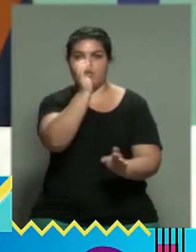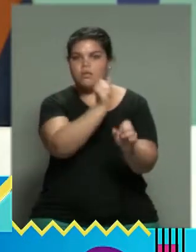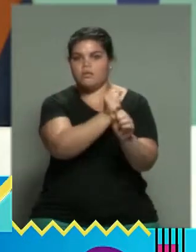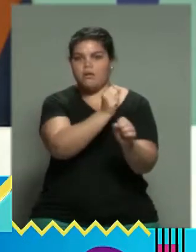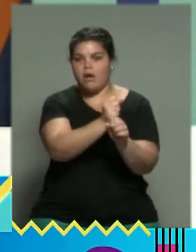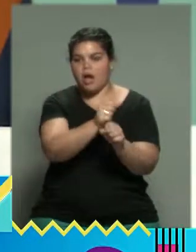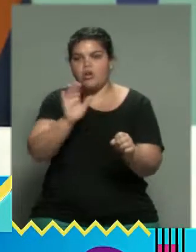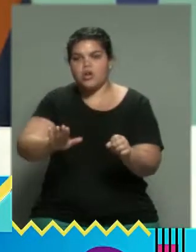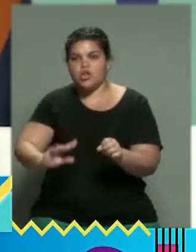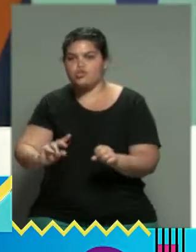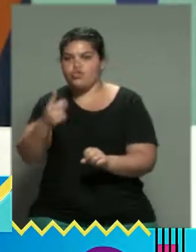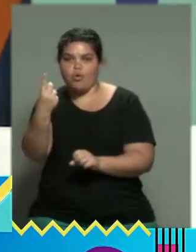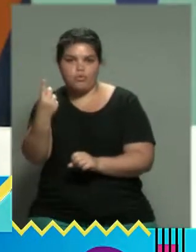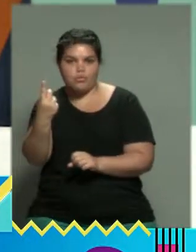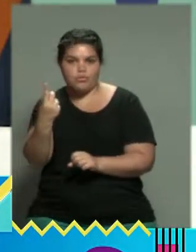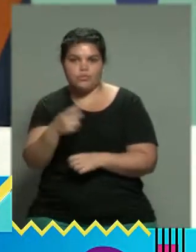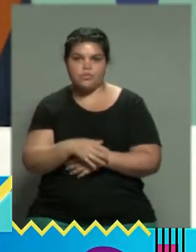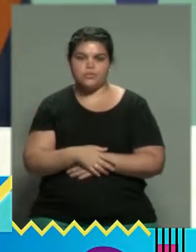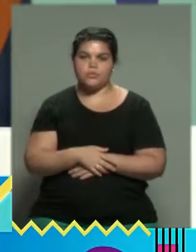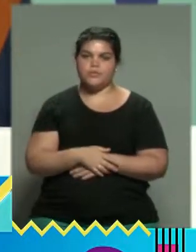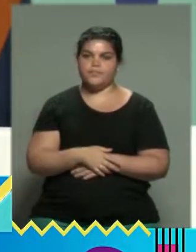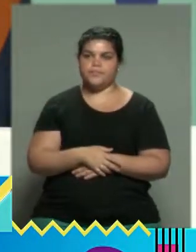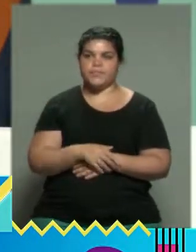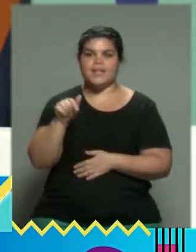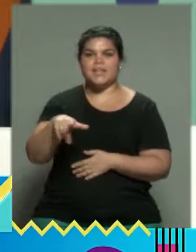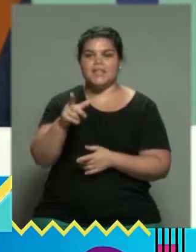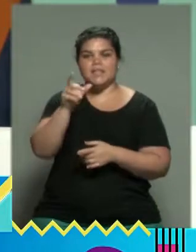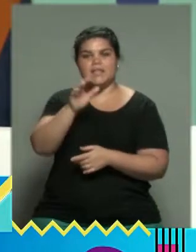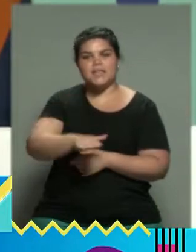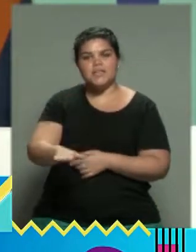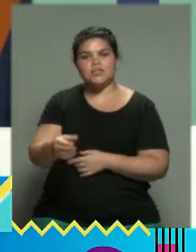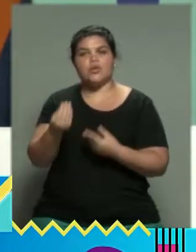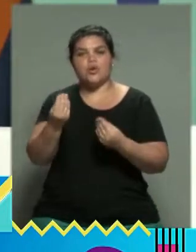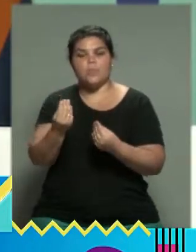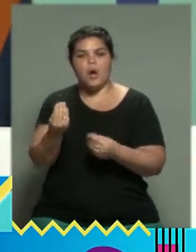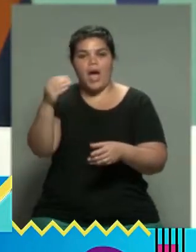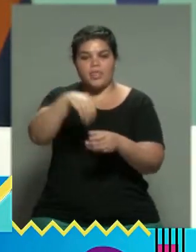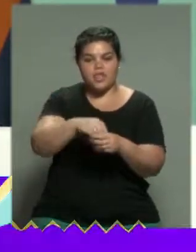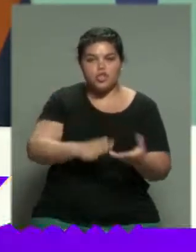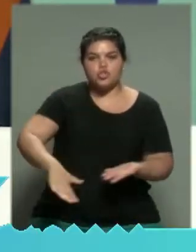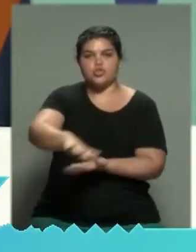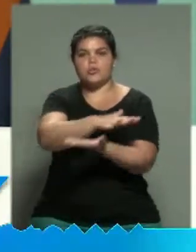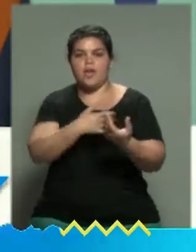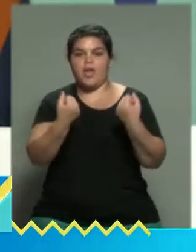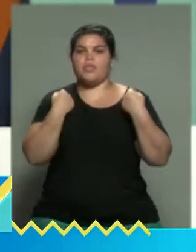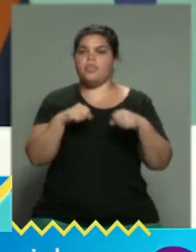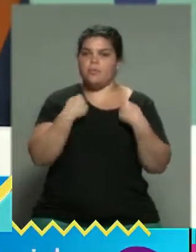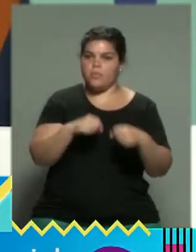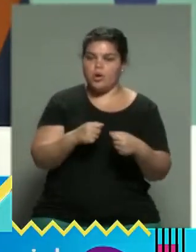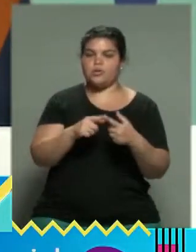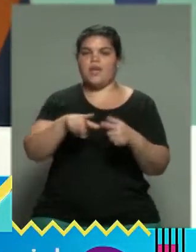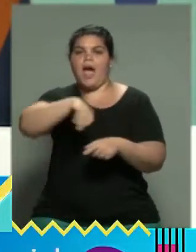horas solos. Y el chico debe estar integrado en una comunidad que le dé educación y que le dé deporte y que le dé tareas o